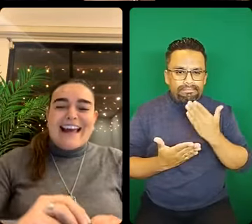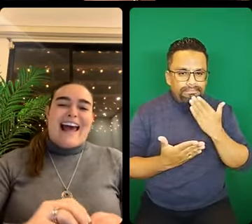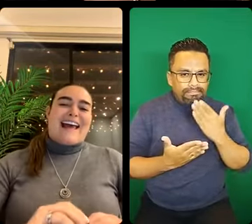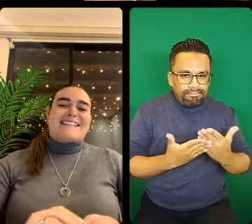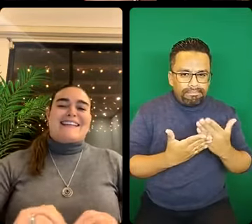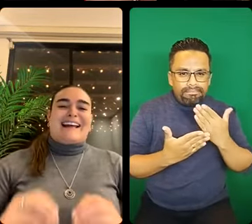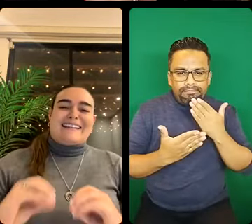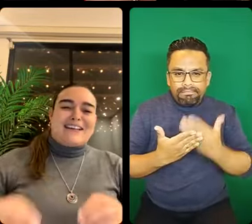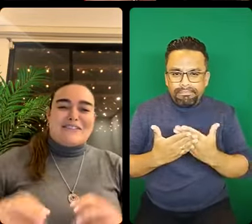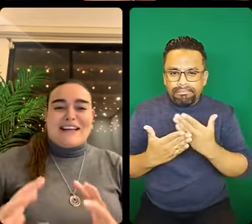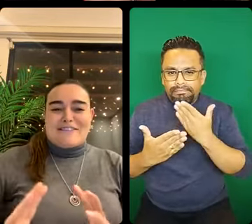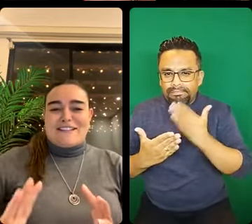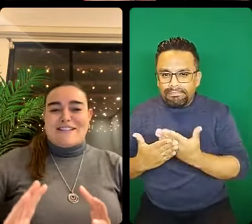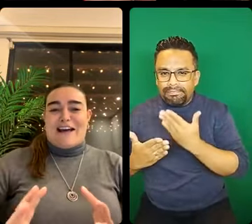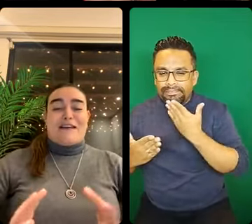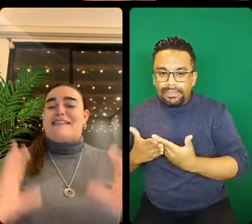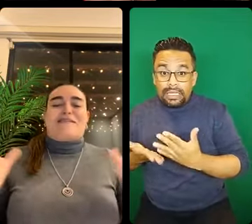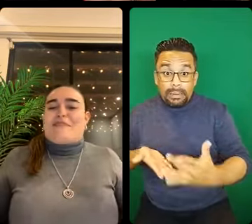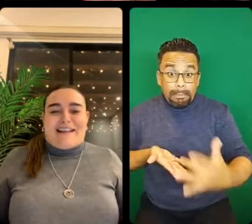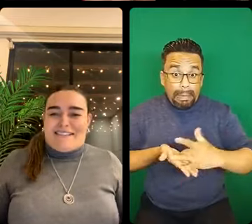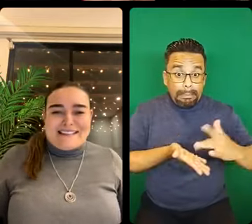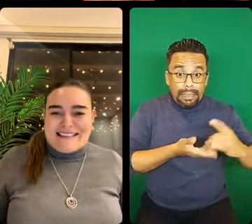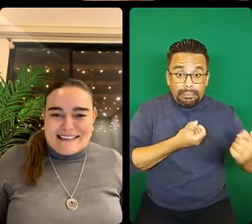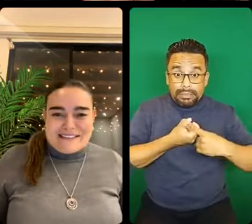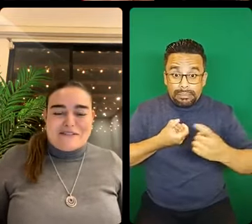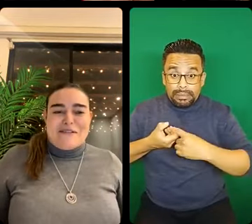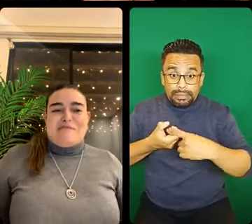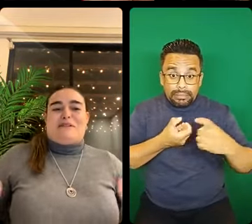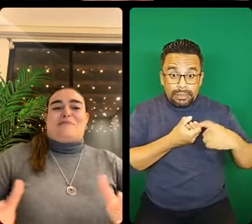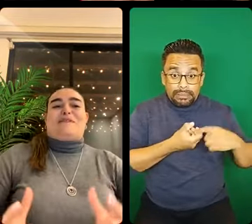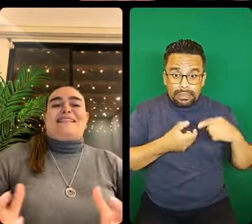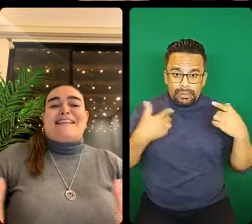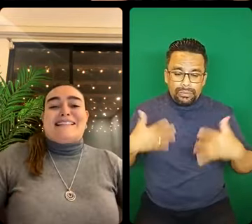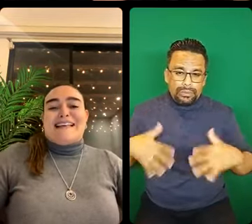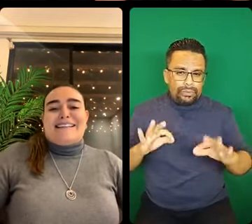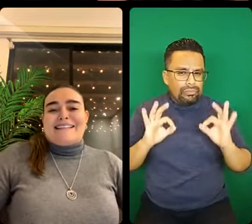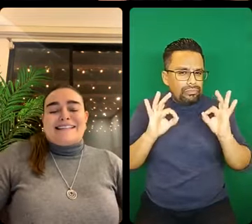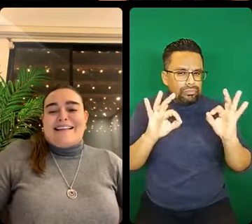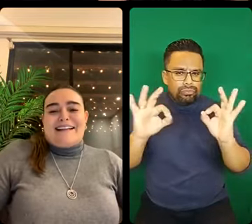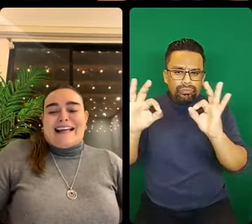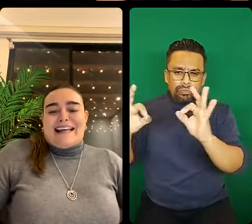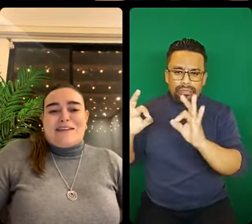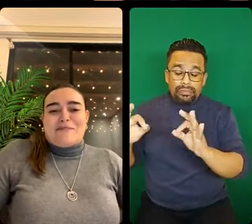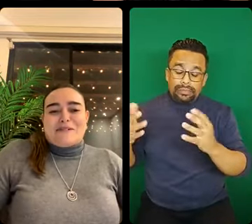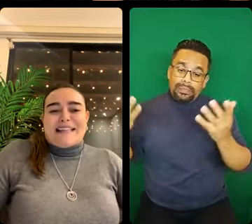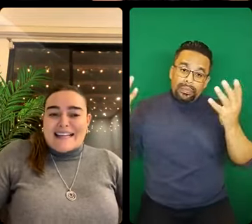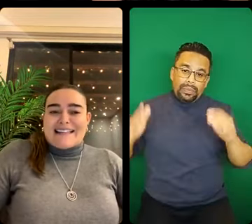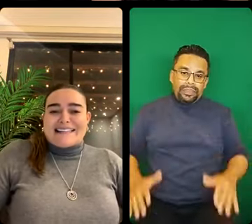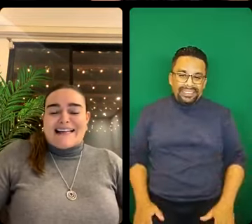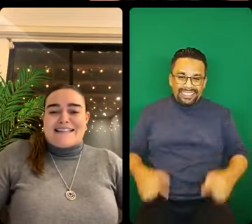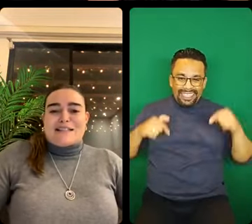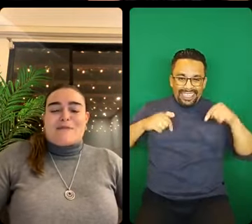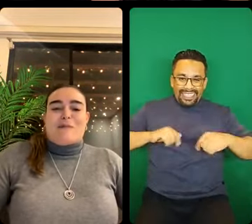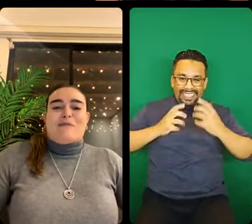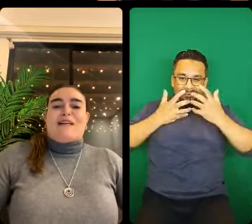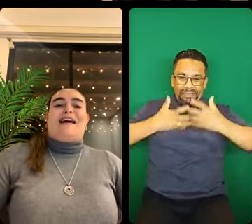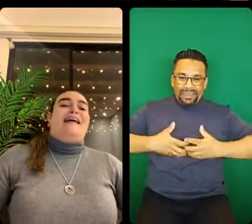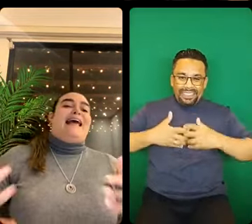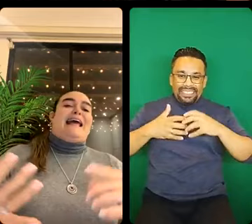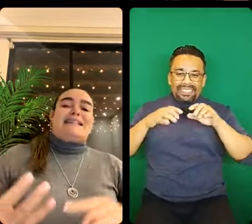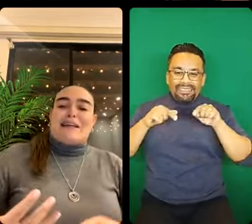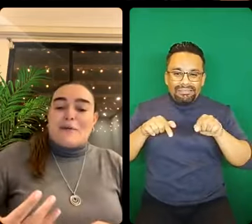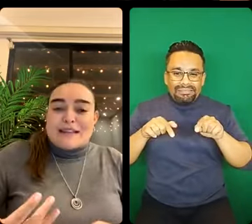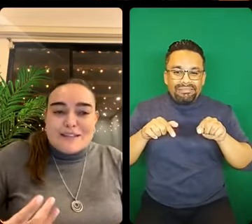inscribieron a esta categoría aficionado y aceptaron este reto. Porque pues desde Exceltis de verdad queremos darles las gracias por